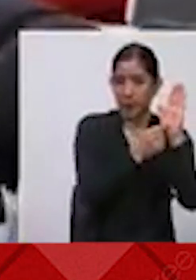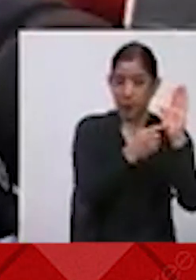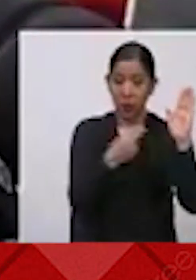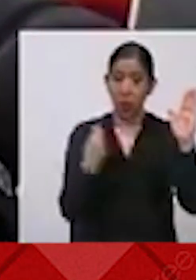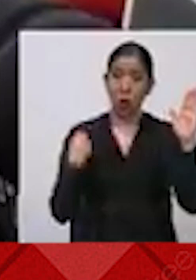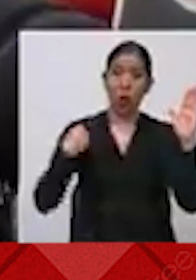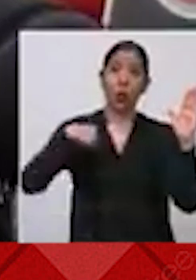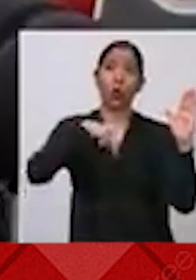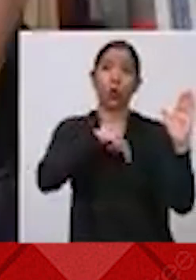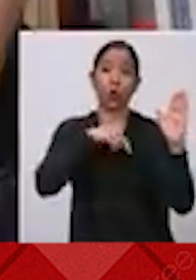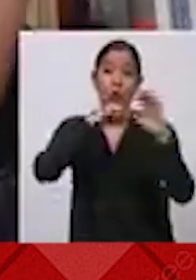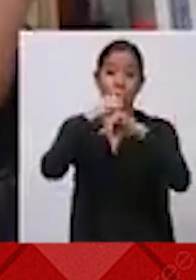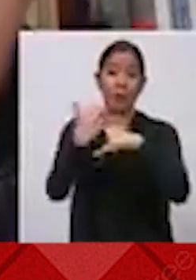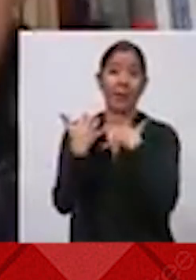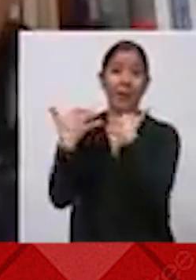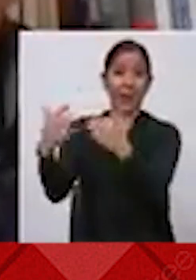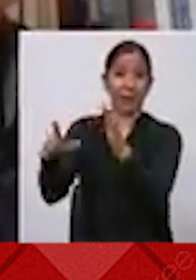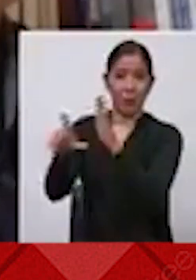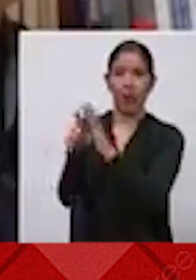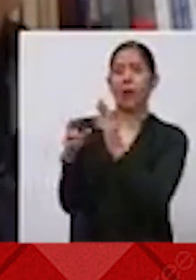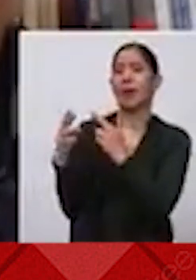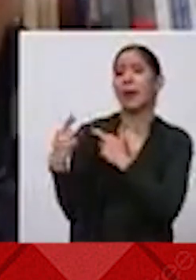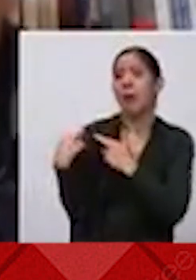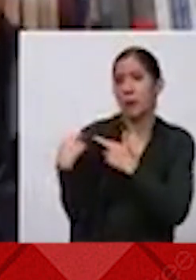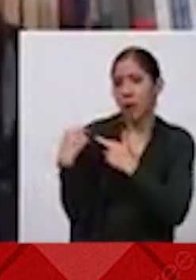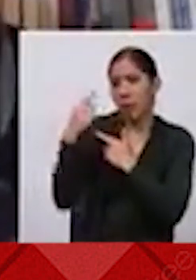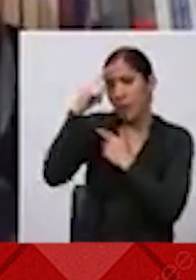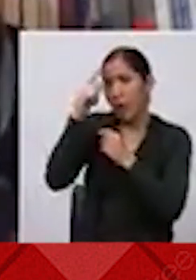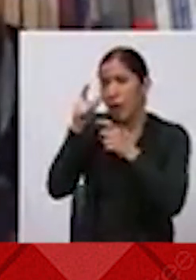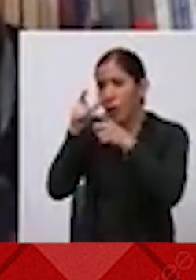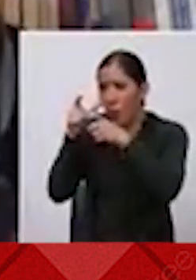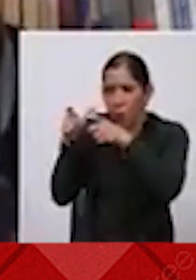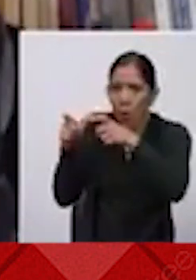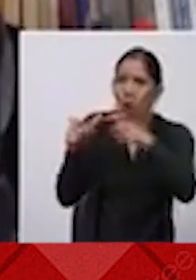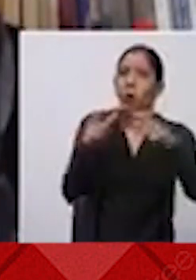los órganos del Estado y las instituciones públicas.